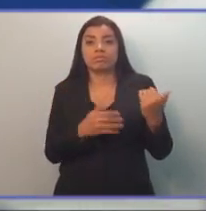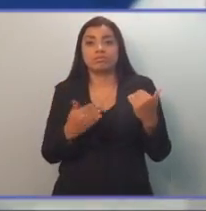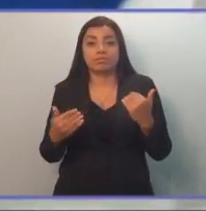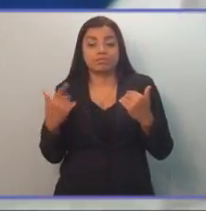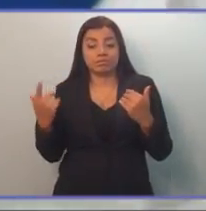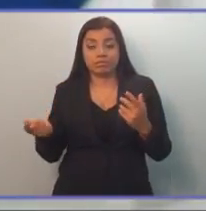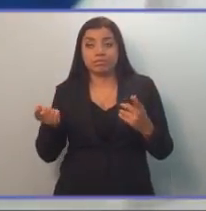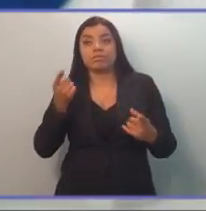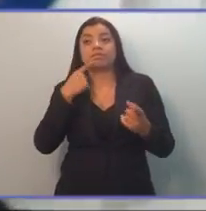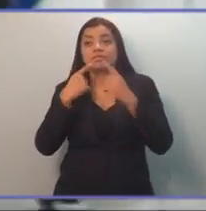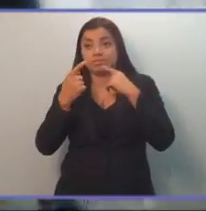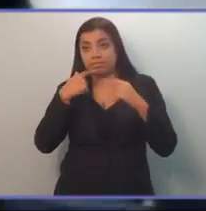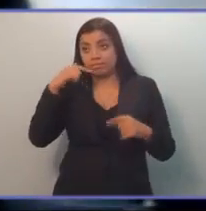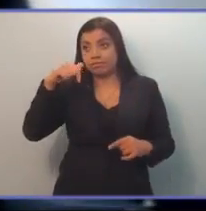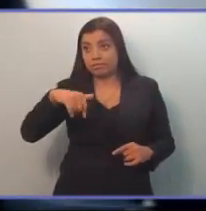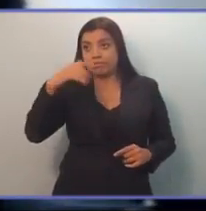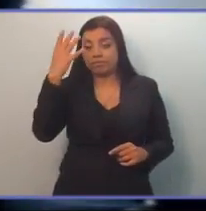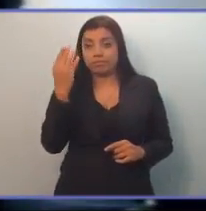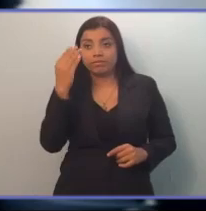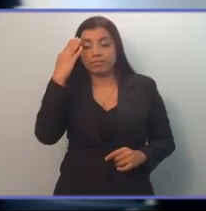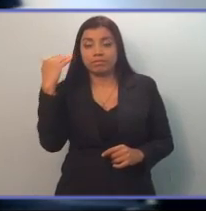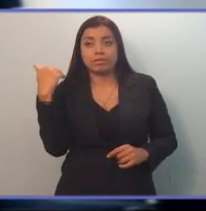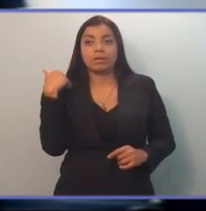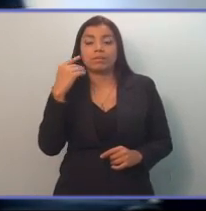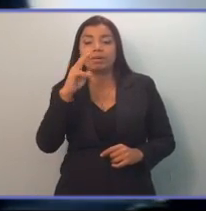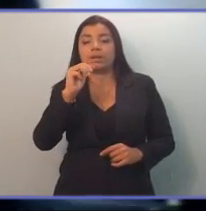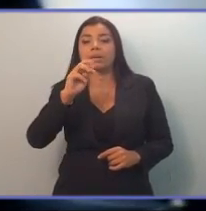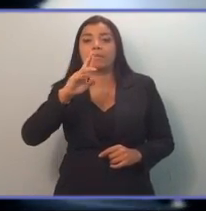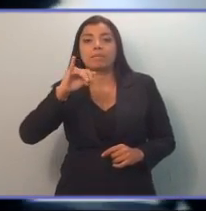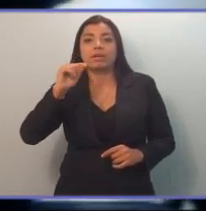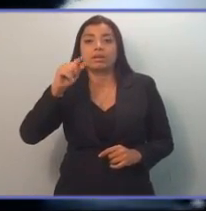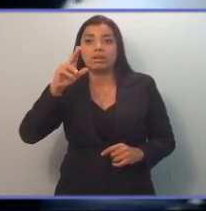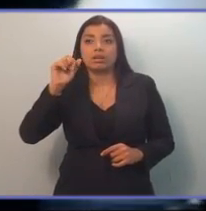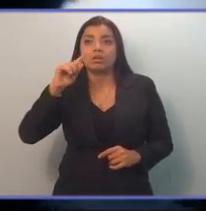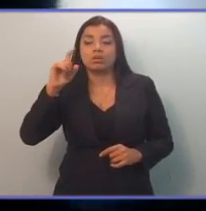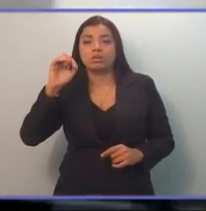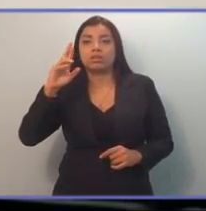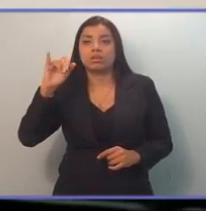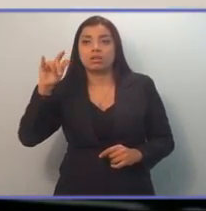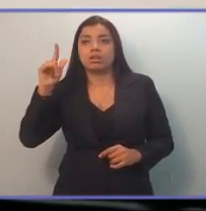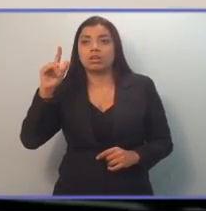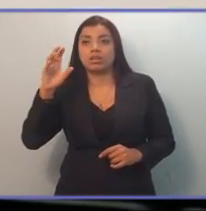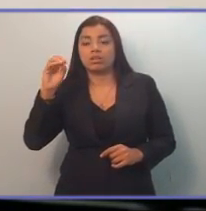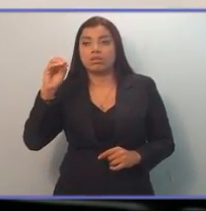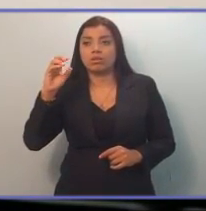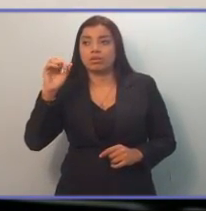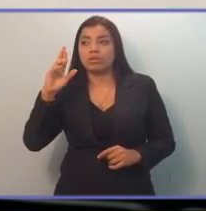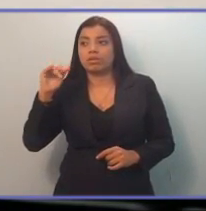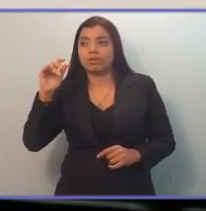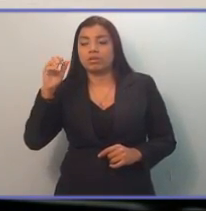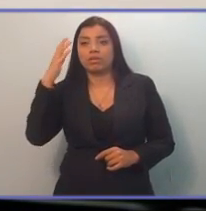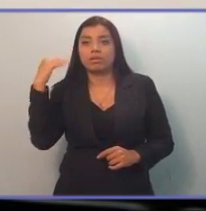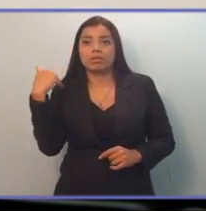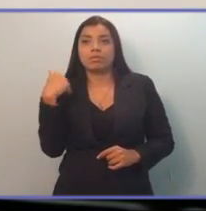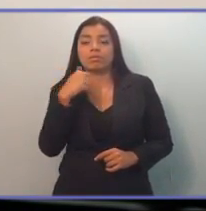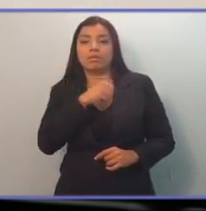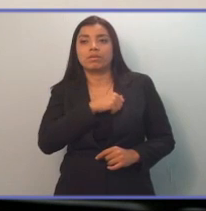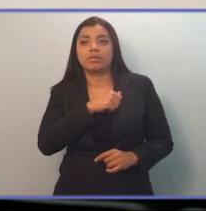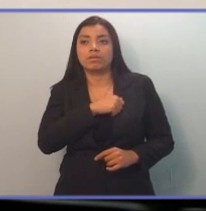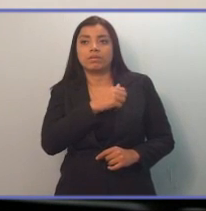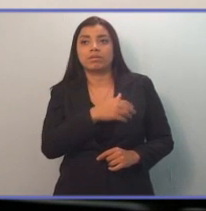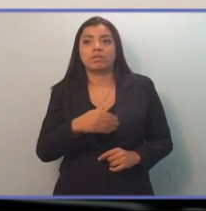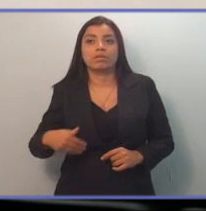entrevistas para este día. La licenciada María Luz Regalado Orellana es magistrada presidenta de la Sala de lo Civil